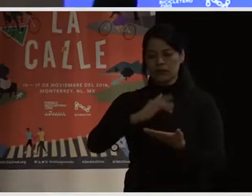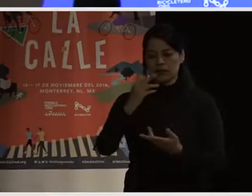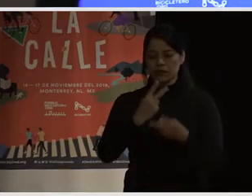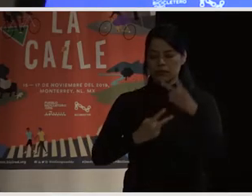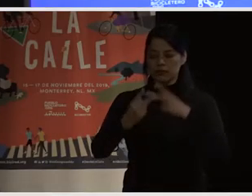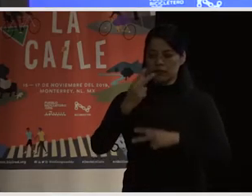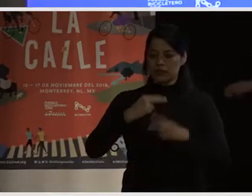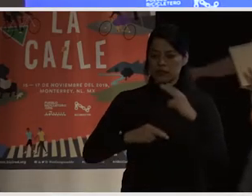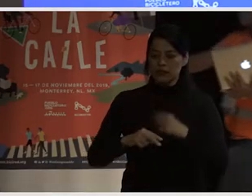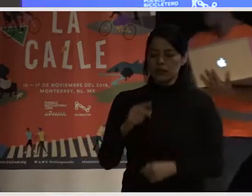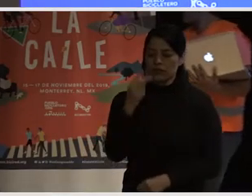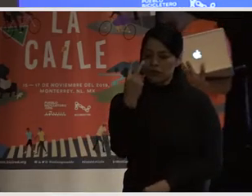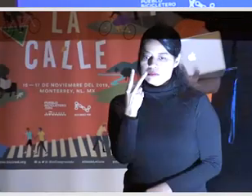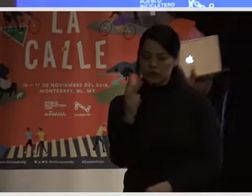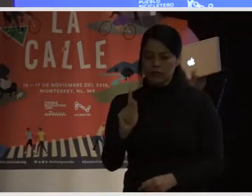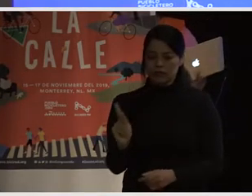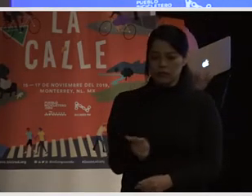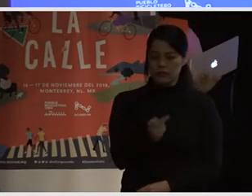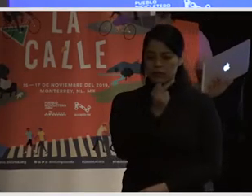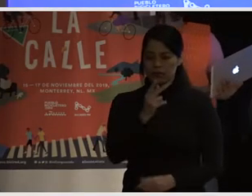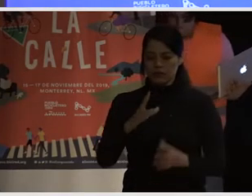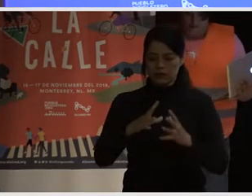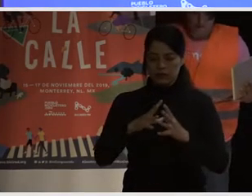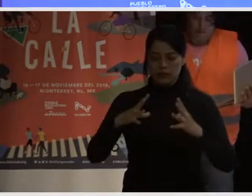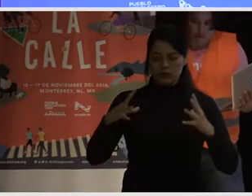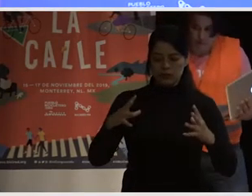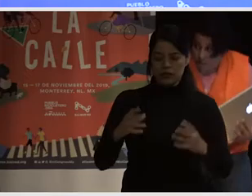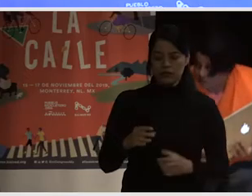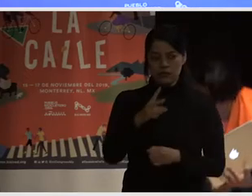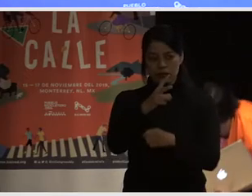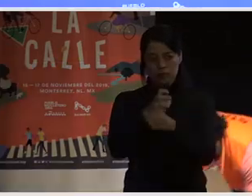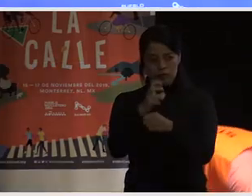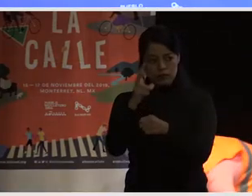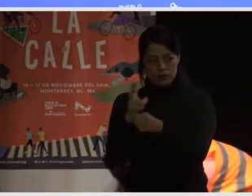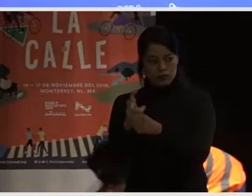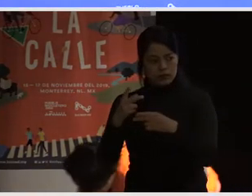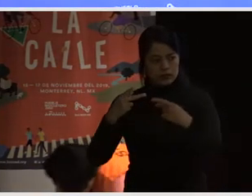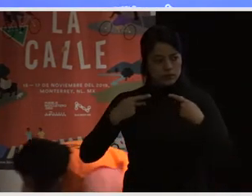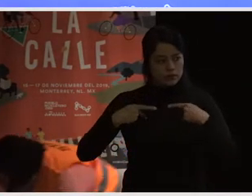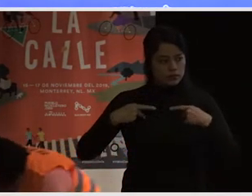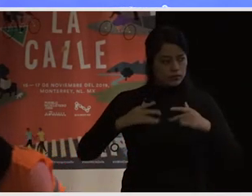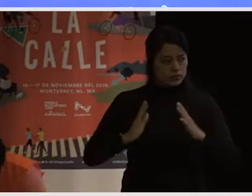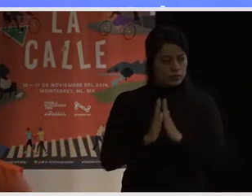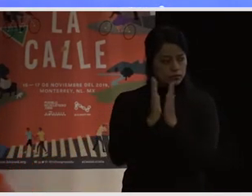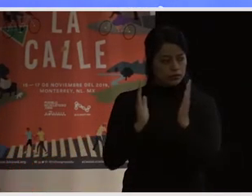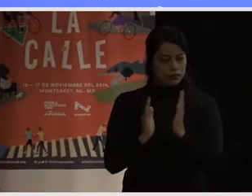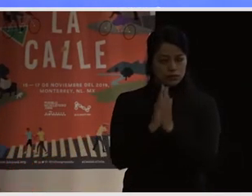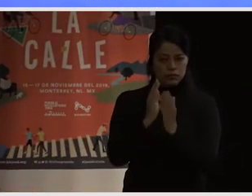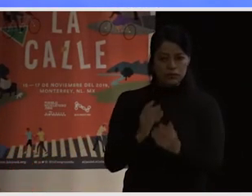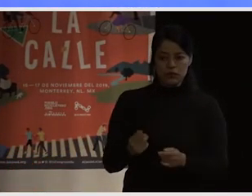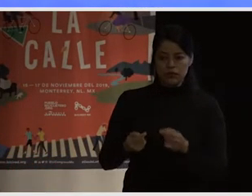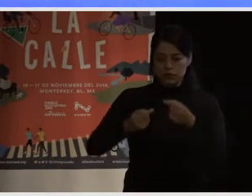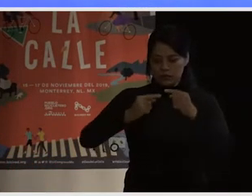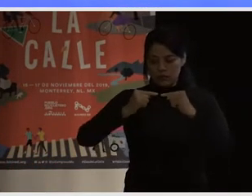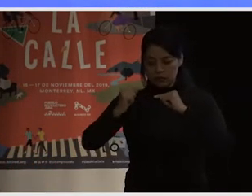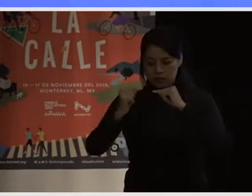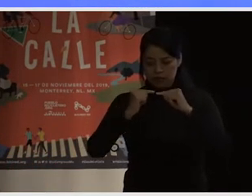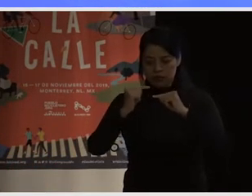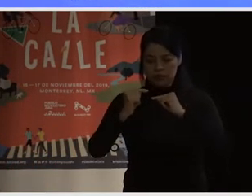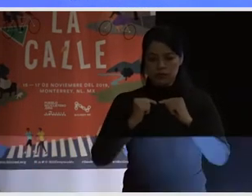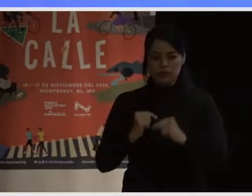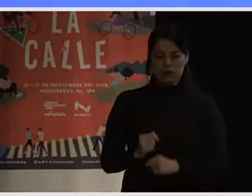dos preguntas generales y vamos a invitar a la audiencia que participen mucho para qué intercalamos sus intervenciones